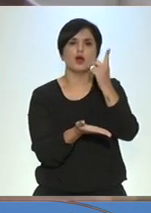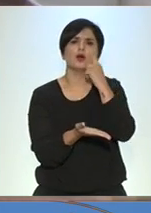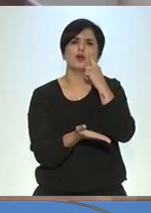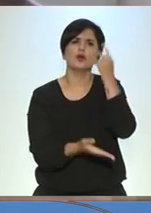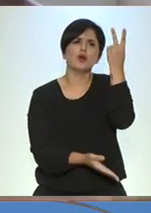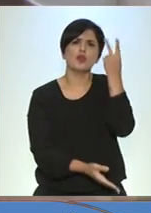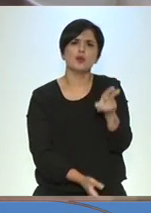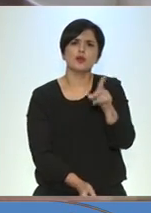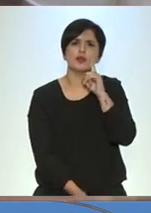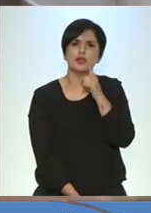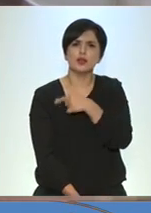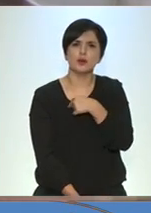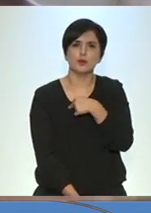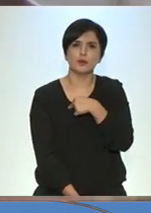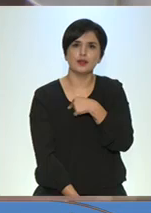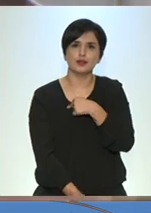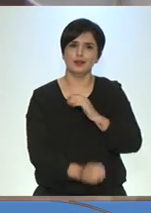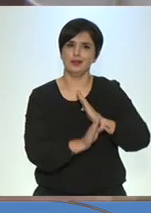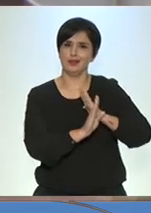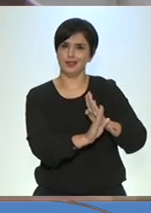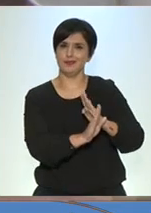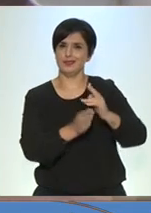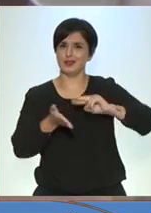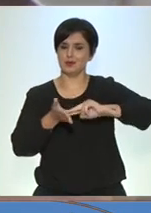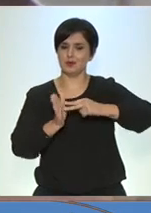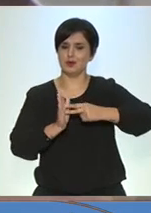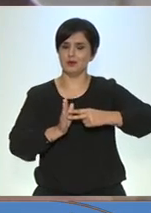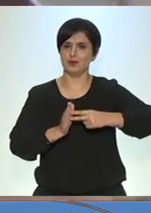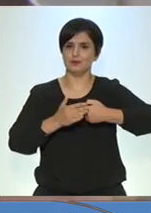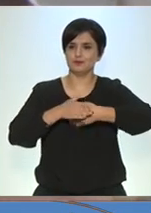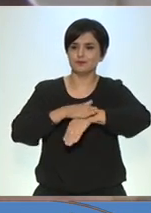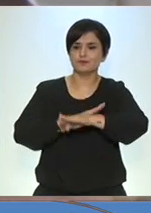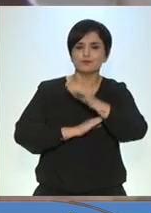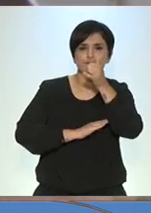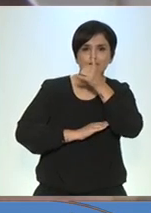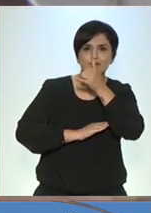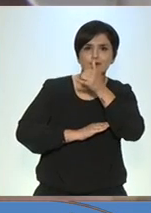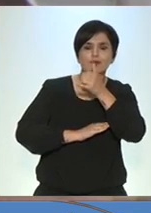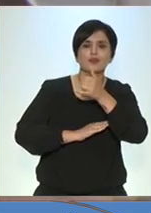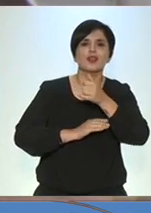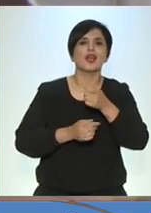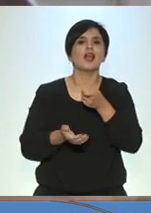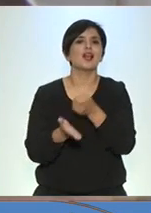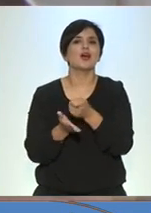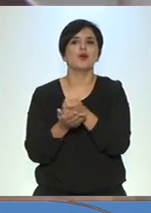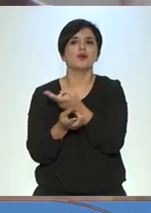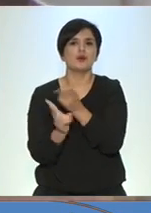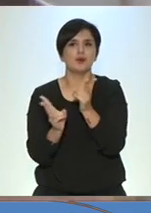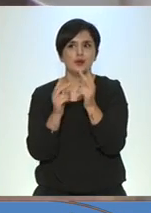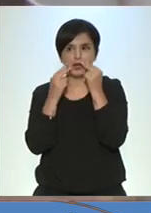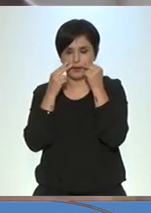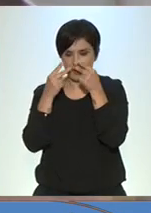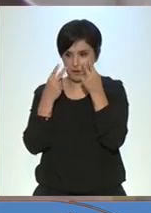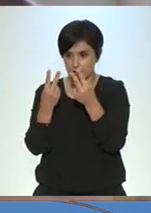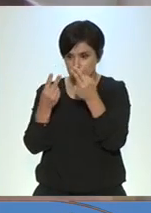dueños finales y evitar los conflictos de intereses que volvieron a aparecer en las compras públicas durante esta